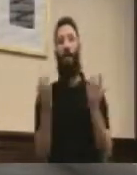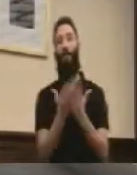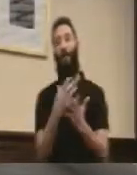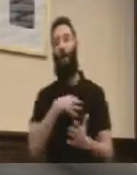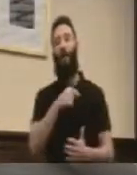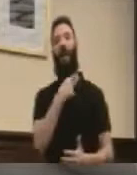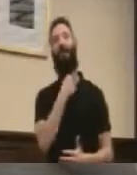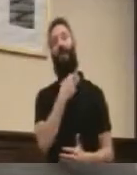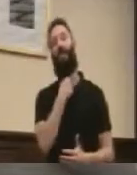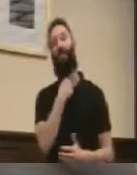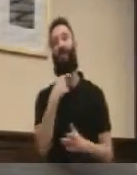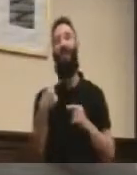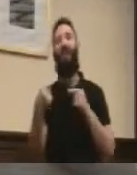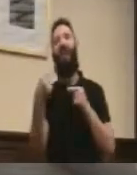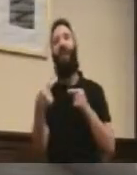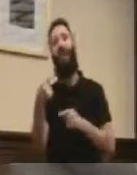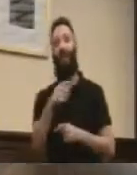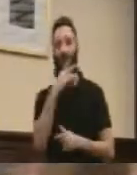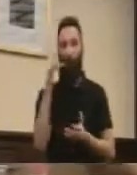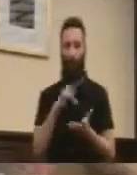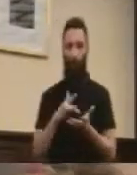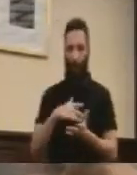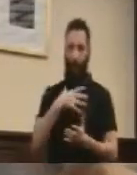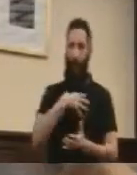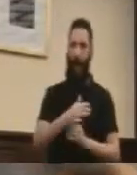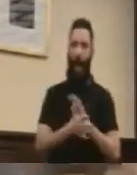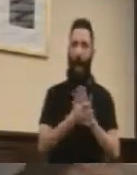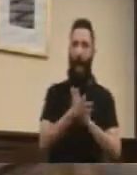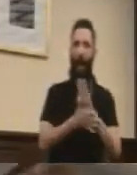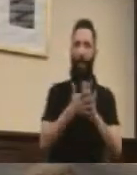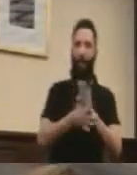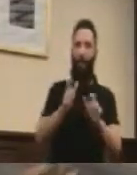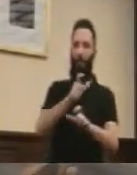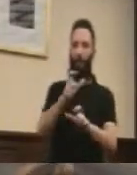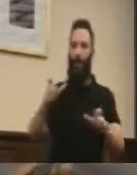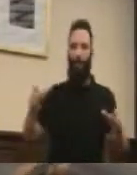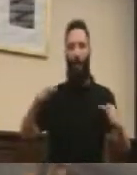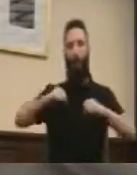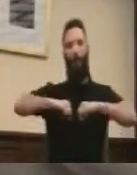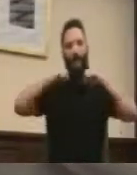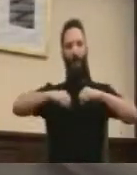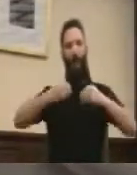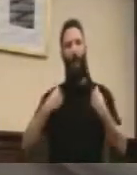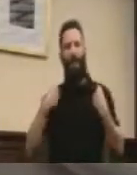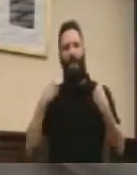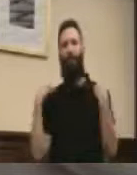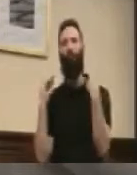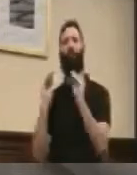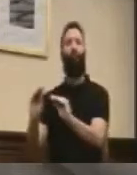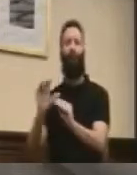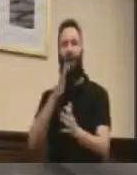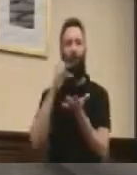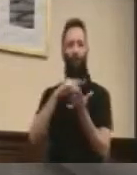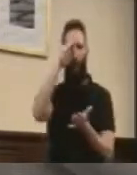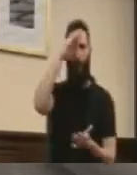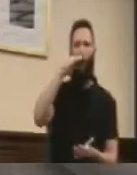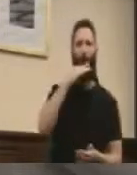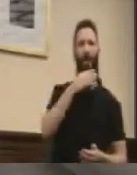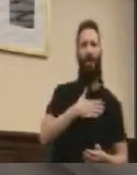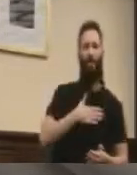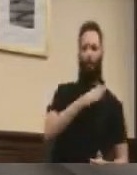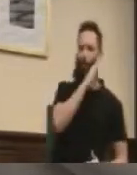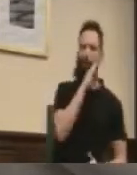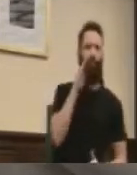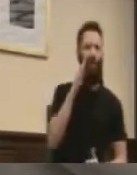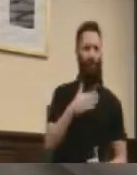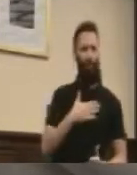graciosillo si no fuera porque estamos hablando de la vida de nuestras personas mayores, de nuestros padres y madres que se